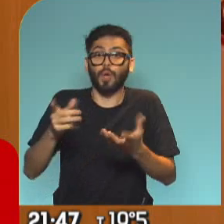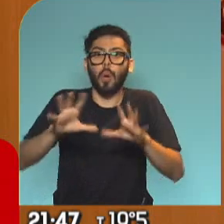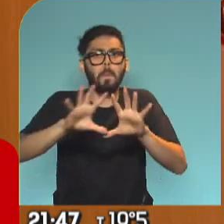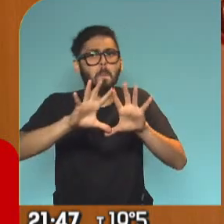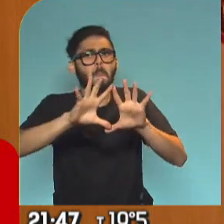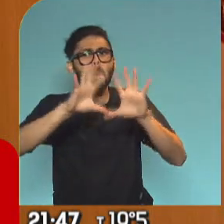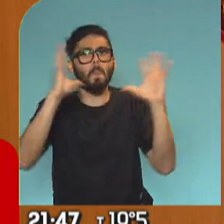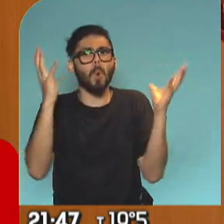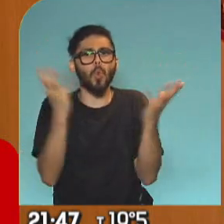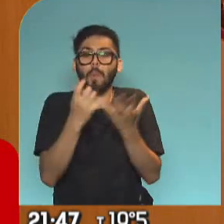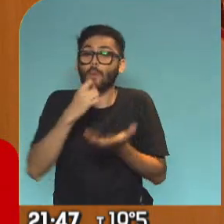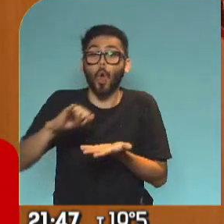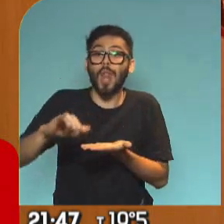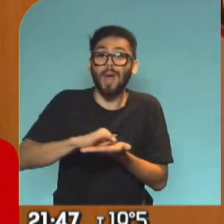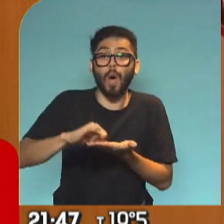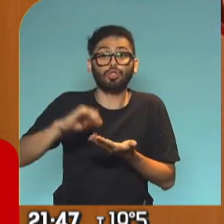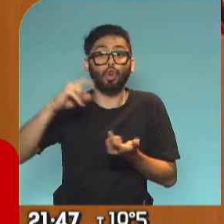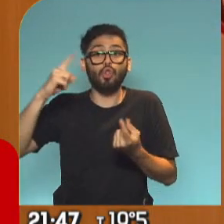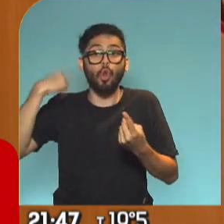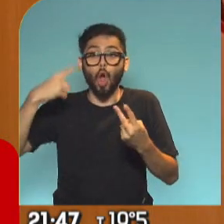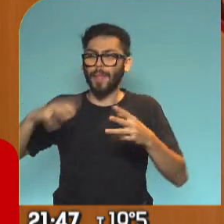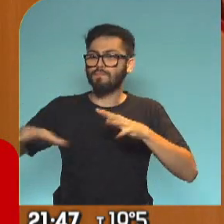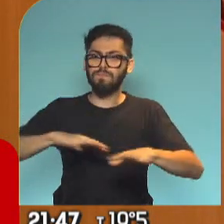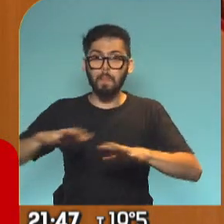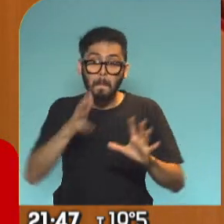mundo al nivel de Nueva York y de Londres en cuanto a nuestra movida